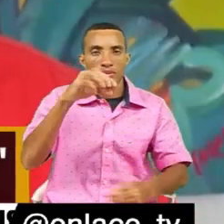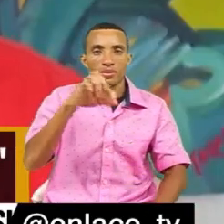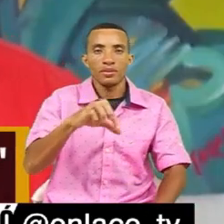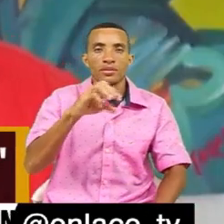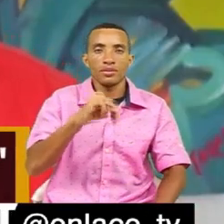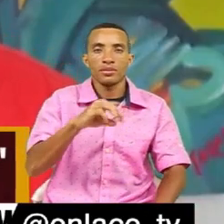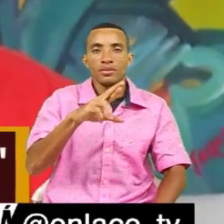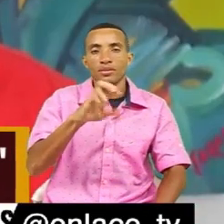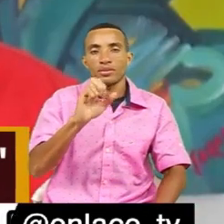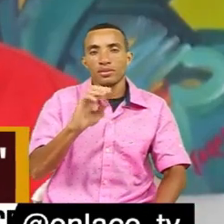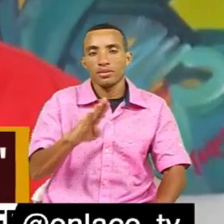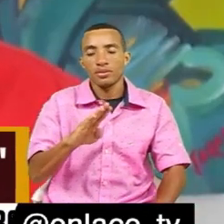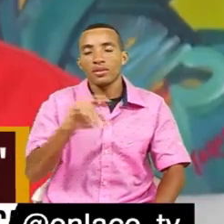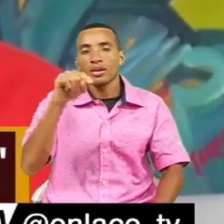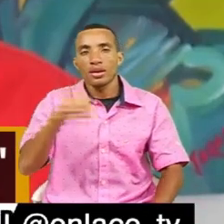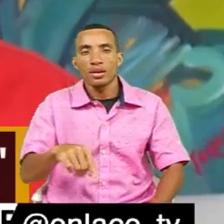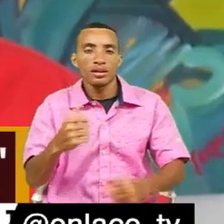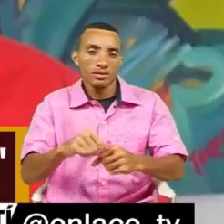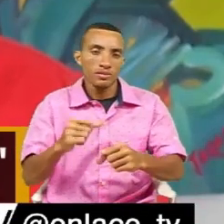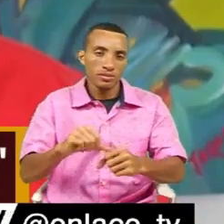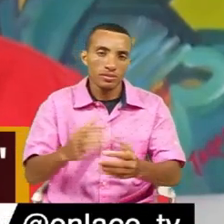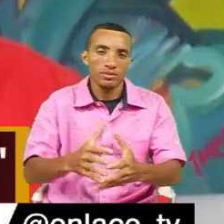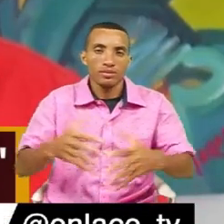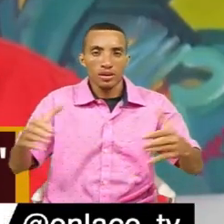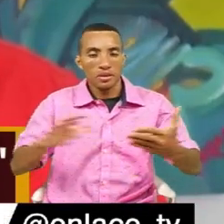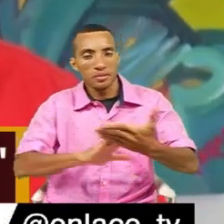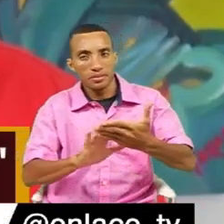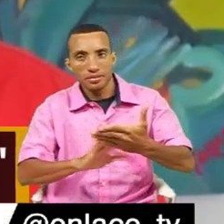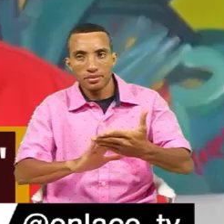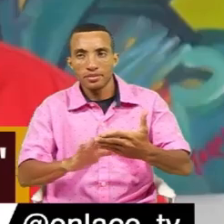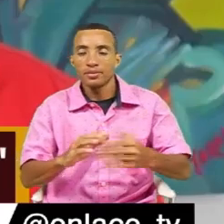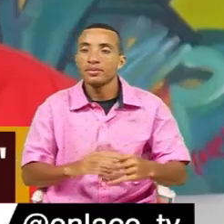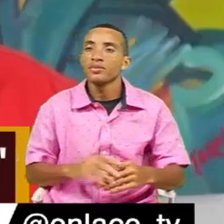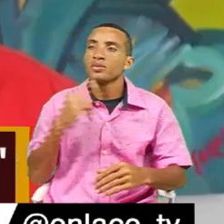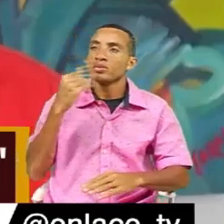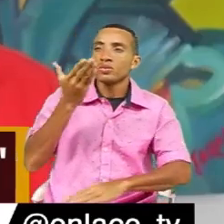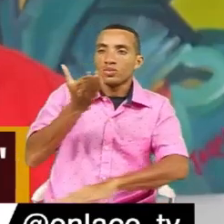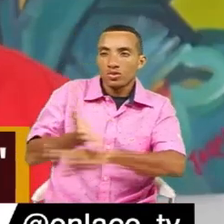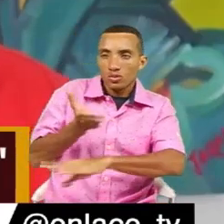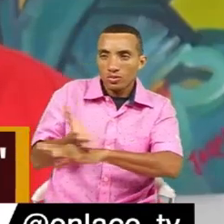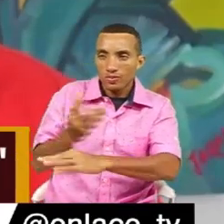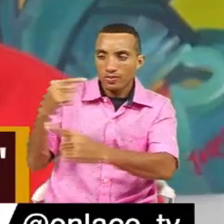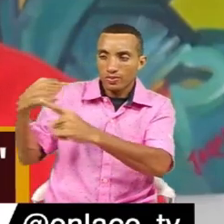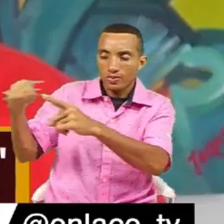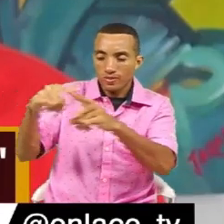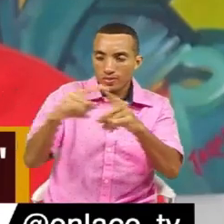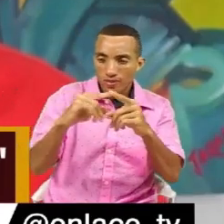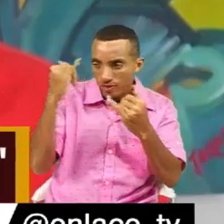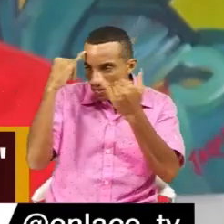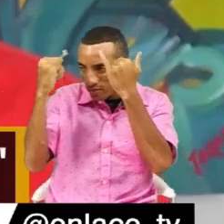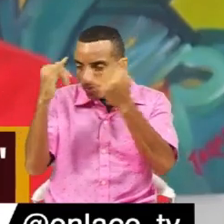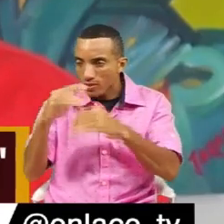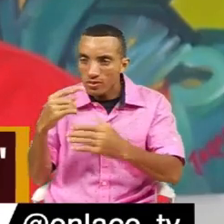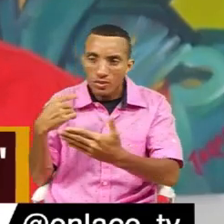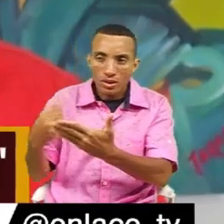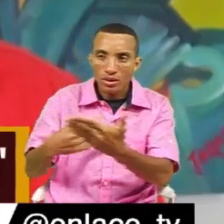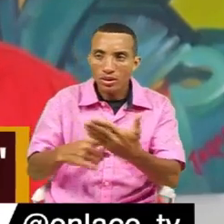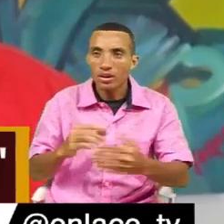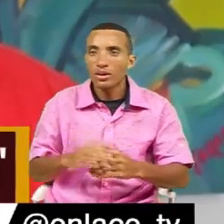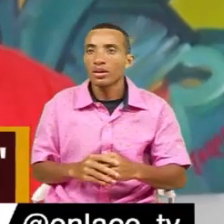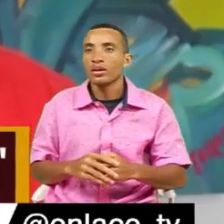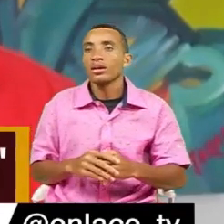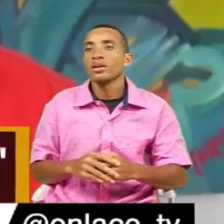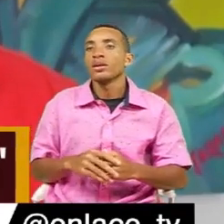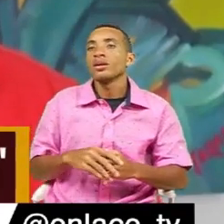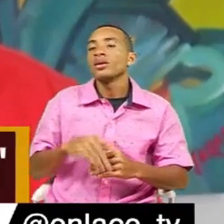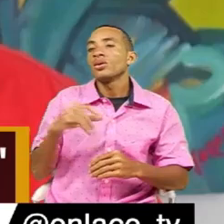Estamos trabajando, sí, nosotros consideramos y vamos a analizar varias propuestas. Mire, hoy podríamos decirle que hay un sí al plebiscito. Ah, pero